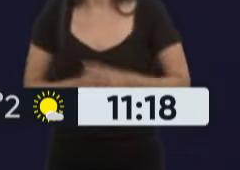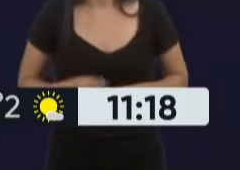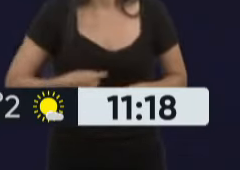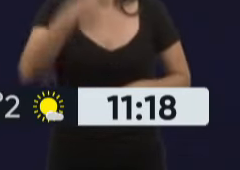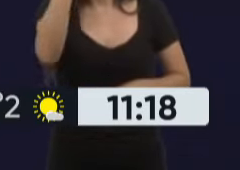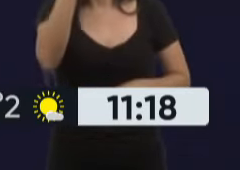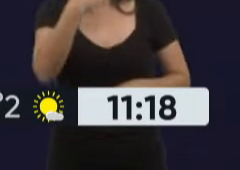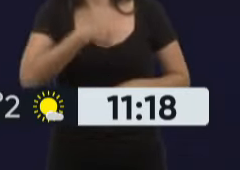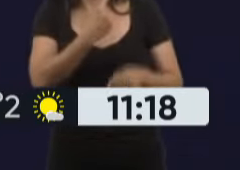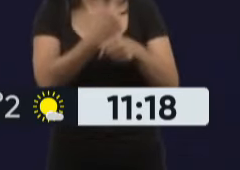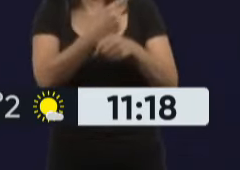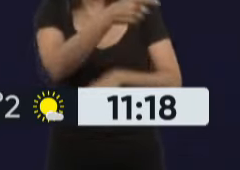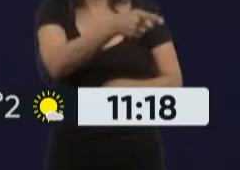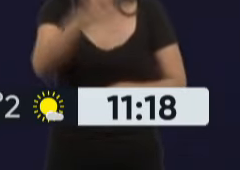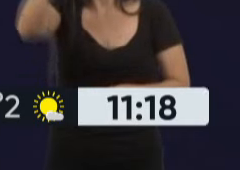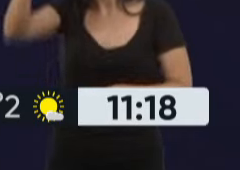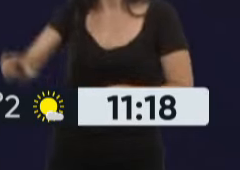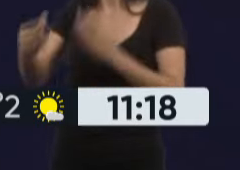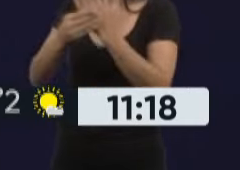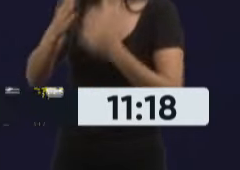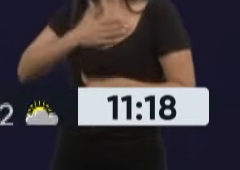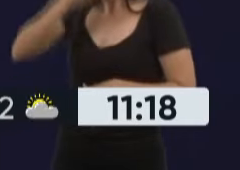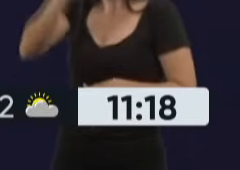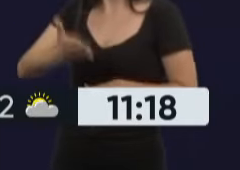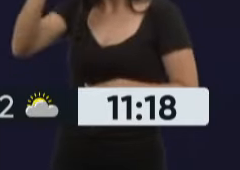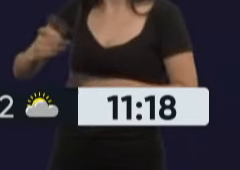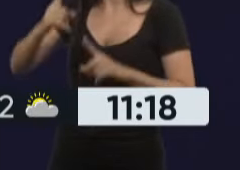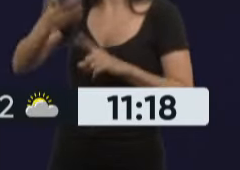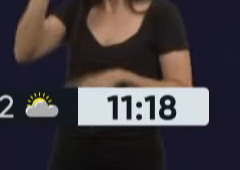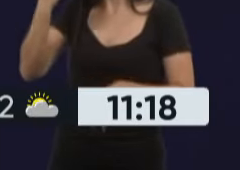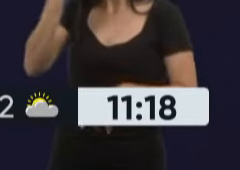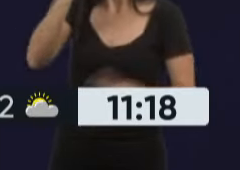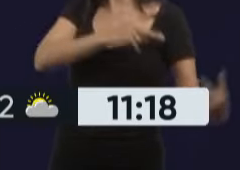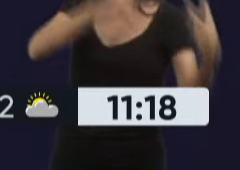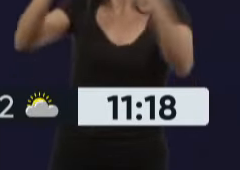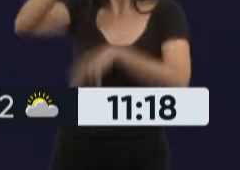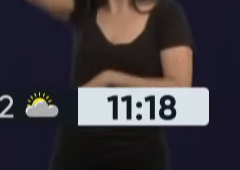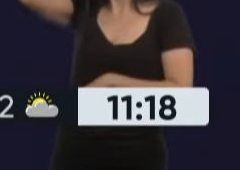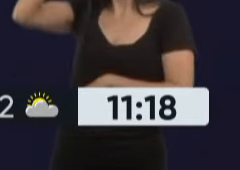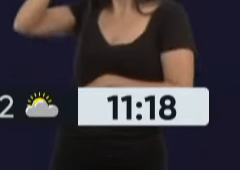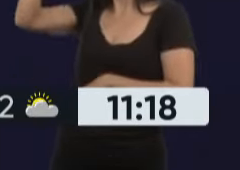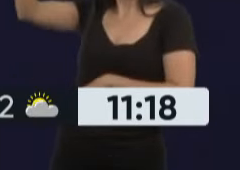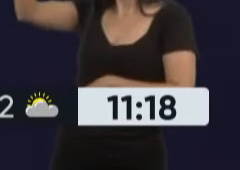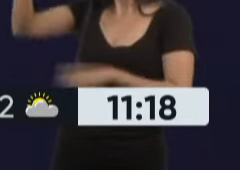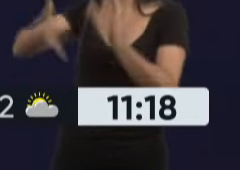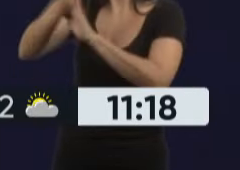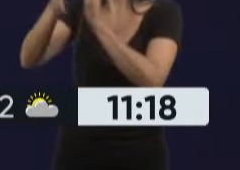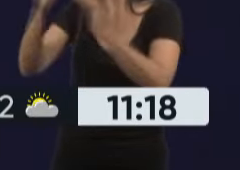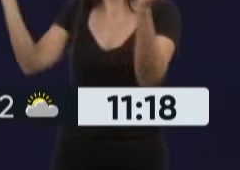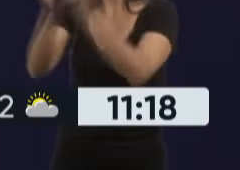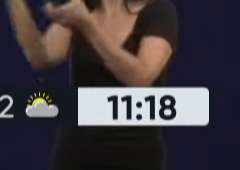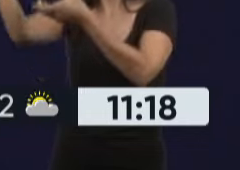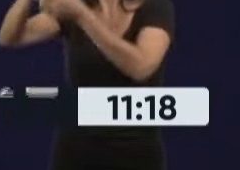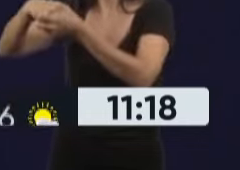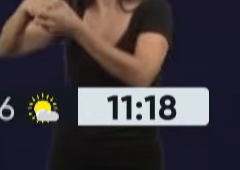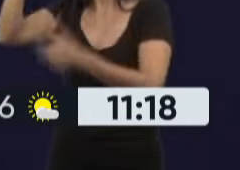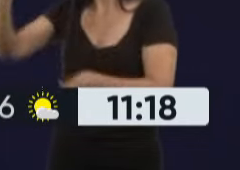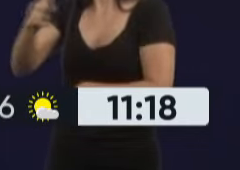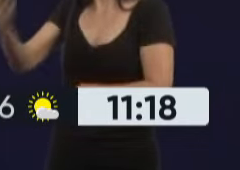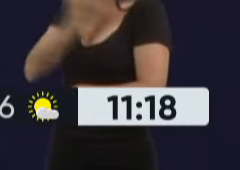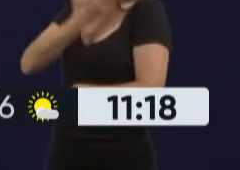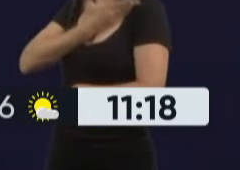final la ministra petelo viajó en el día de ayer a Roma para el encuentro con el Papa Francisco encuentro que